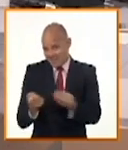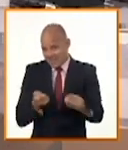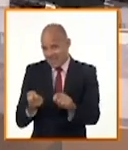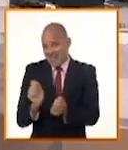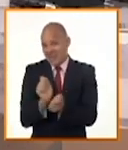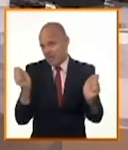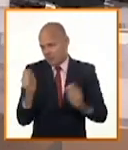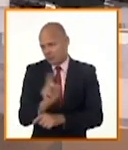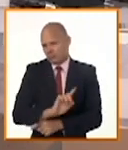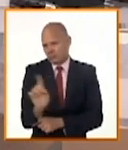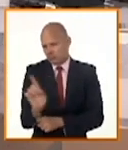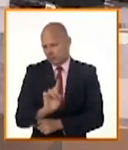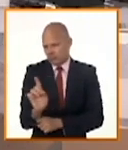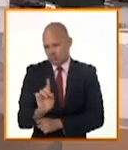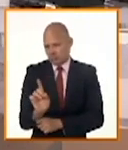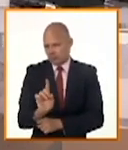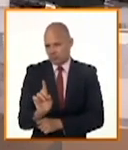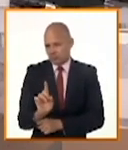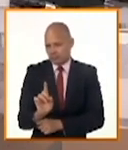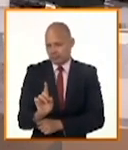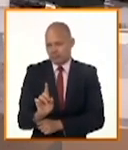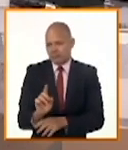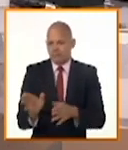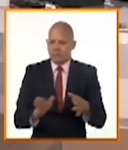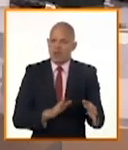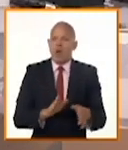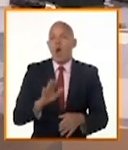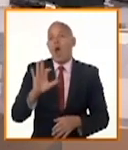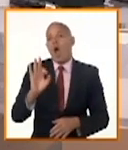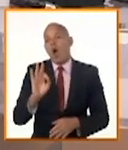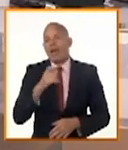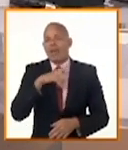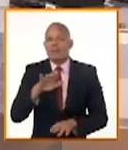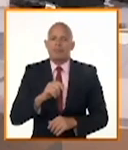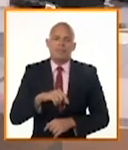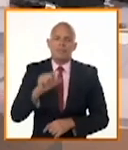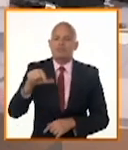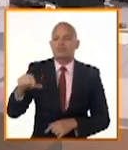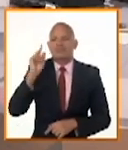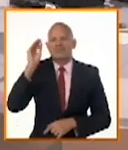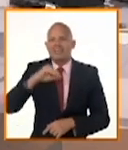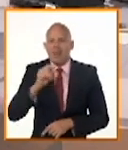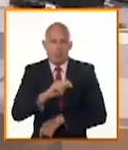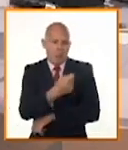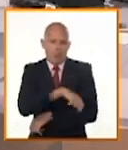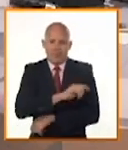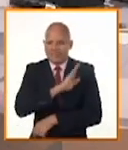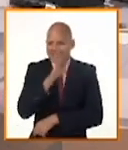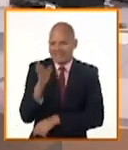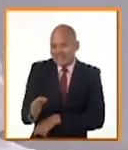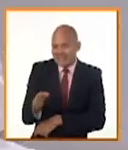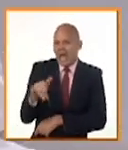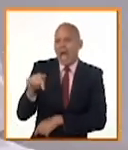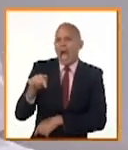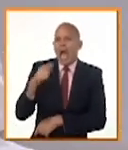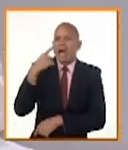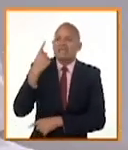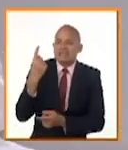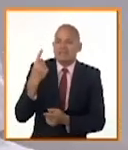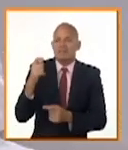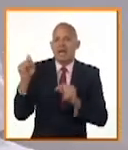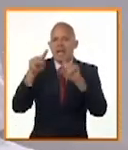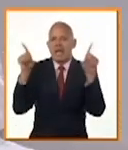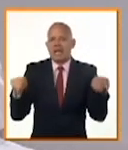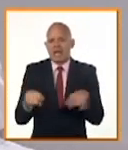suficientes cajeros o no hay cajeros en absoluto con este tema de la bancarización de los procesos Bueno buenas tardes Randy y también bueno aprovechar y saludar